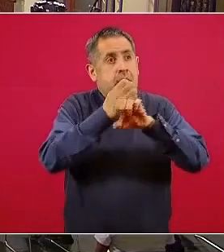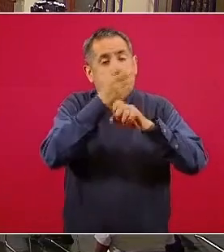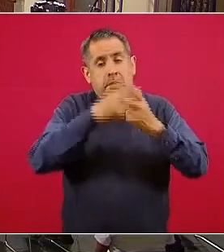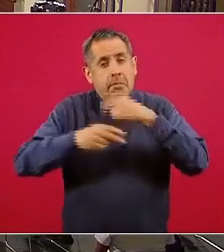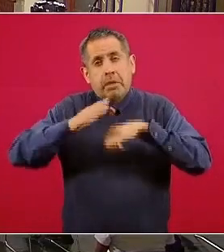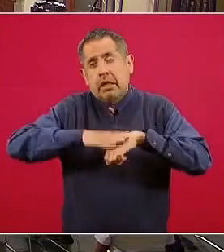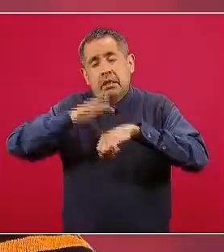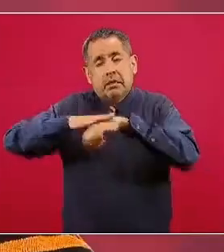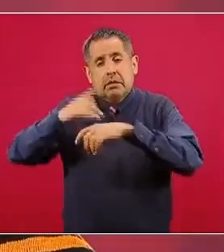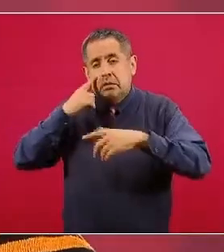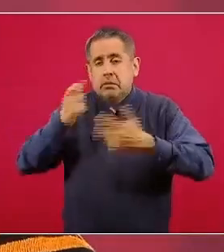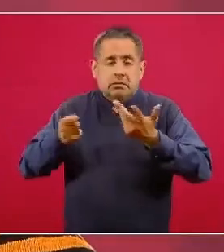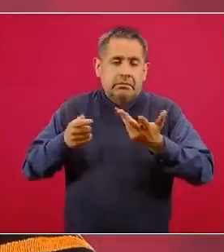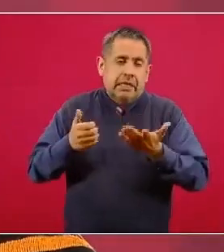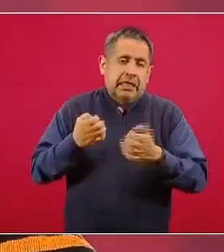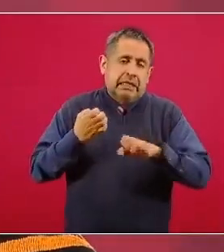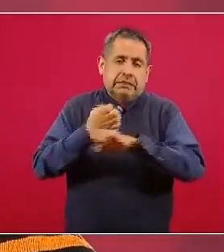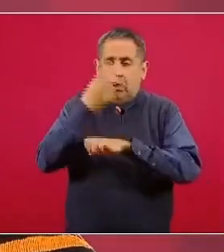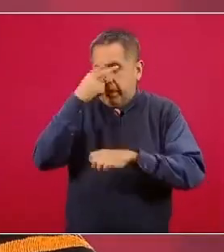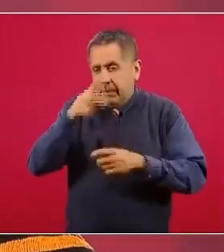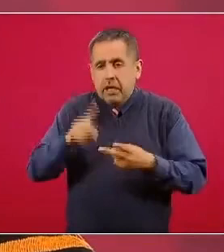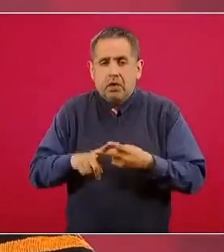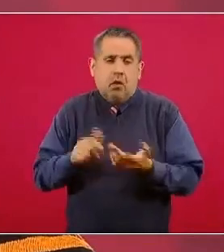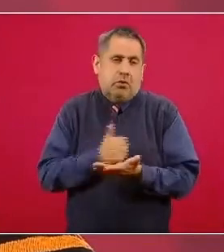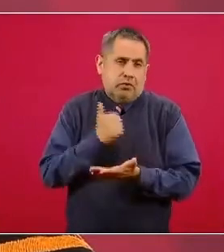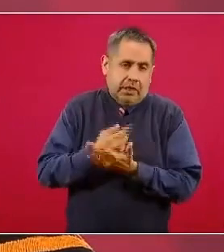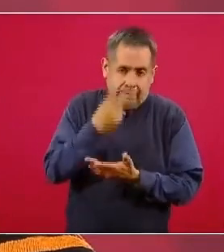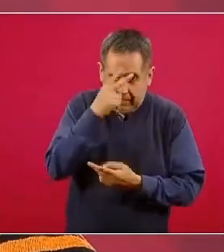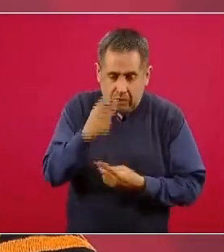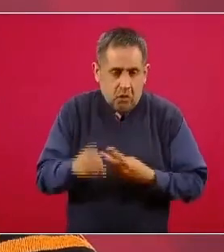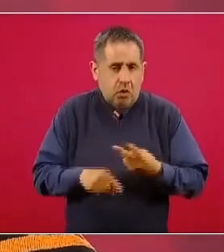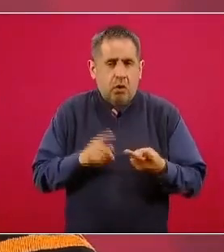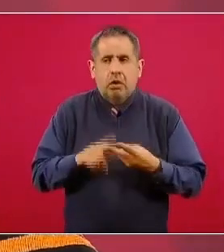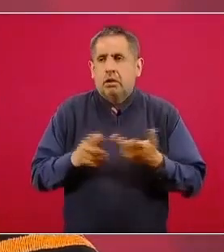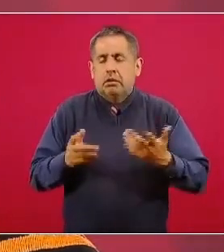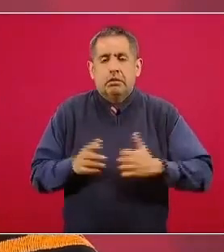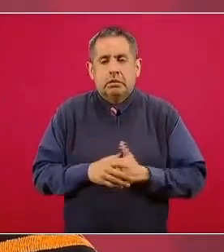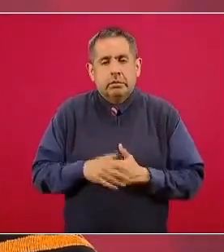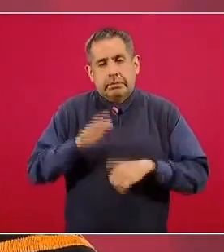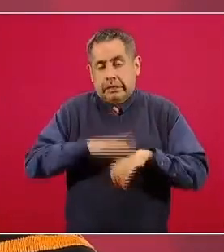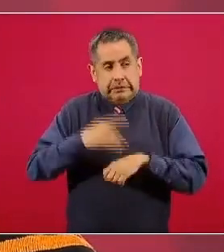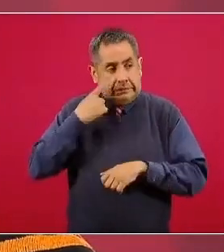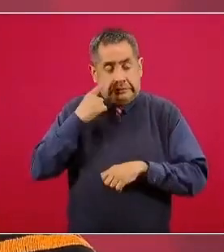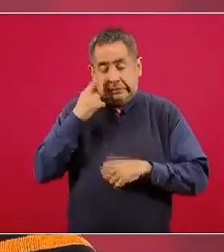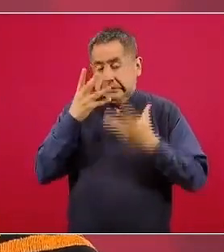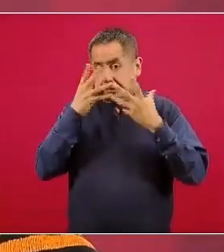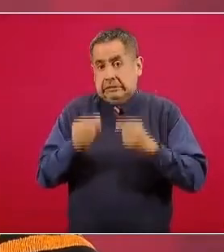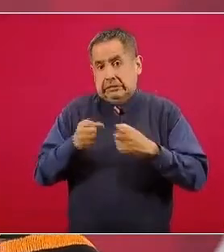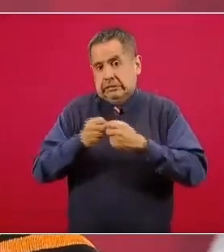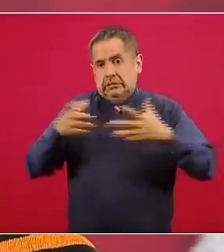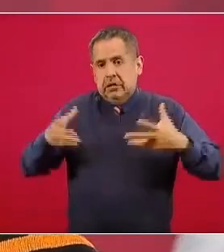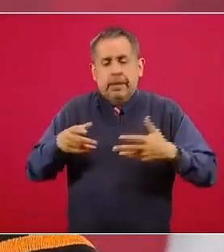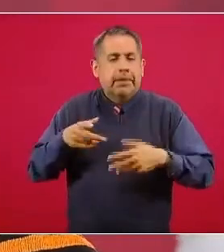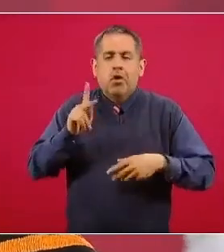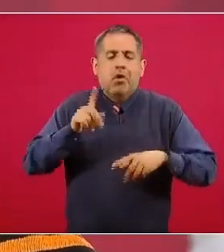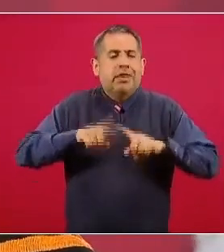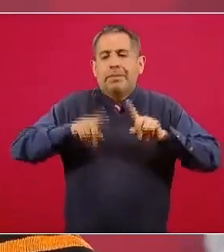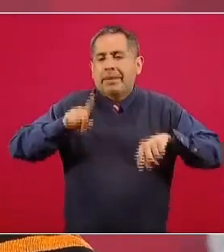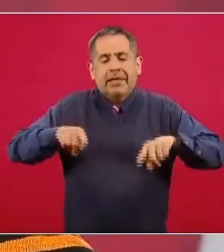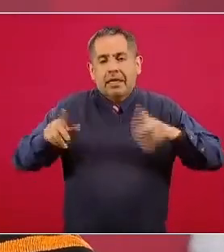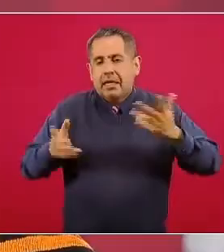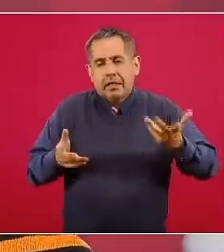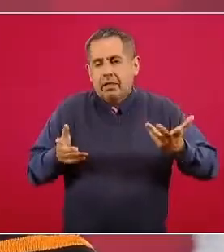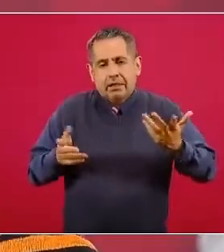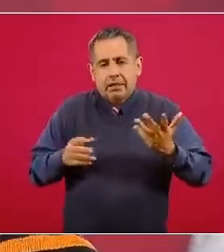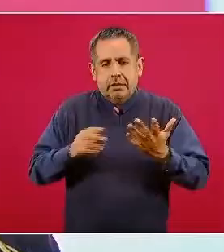mayor población es el Estado de México, la Ciudad de México, sí, son las que tienen mayor población, pero depende de lo que traemos